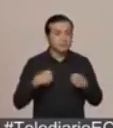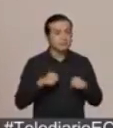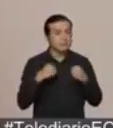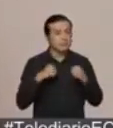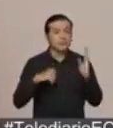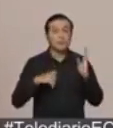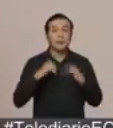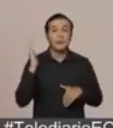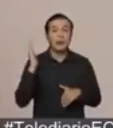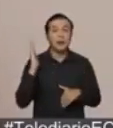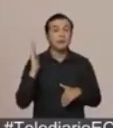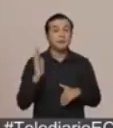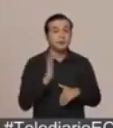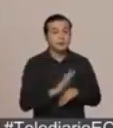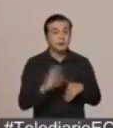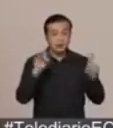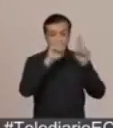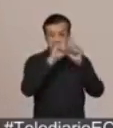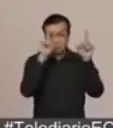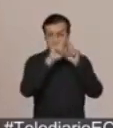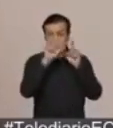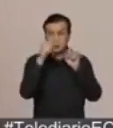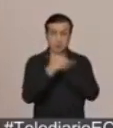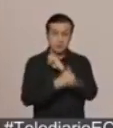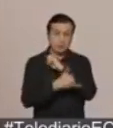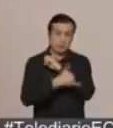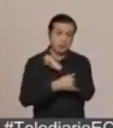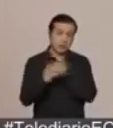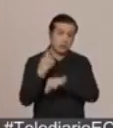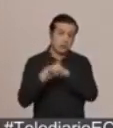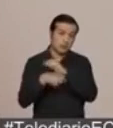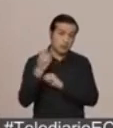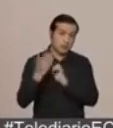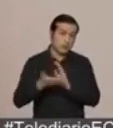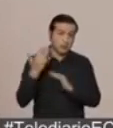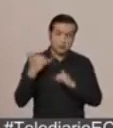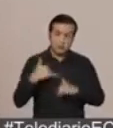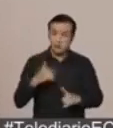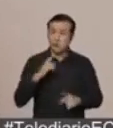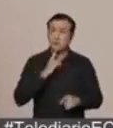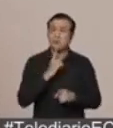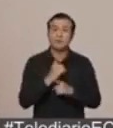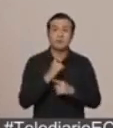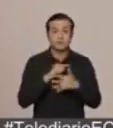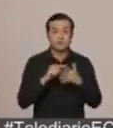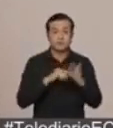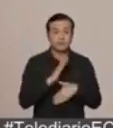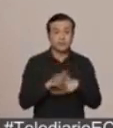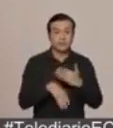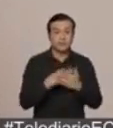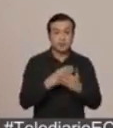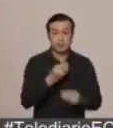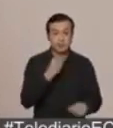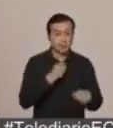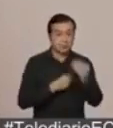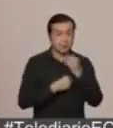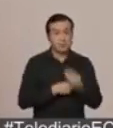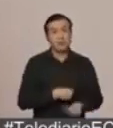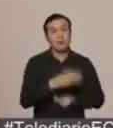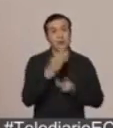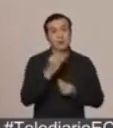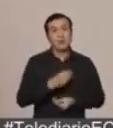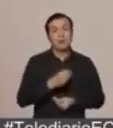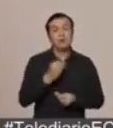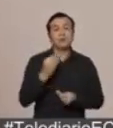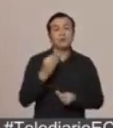sobre todo de los exportadores, de los productores, que han seguido colocando producto, han seguido provocando alimentos, sobre todo en